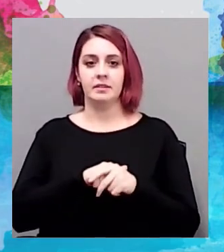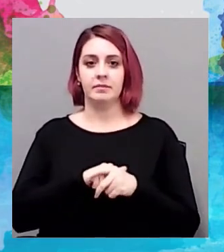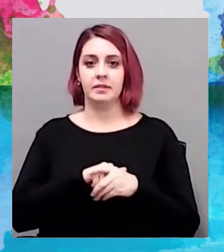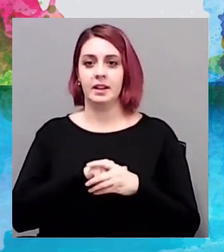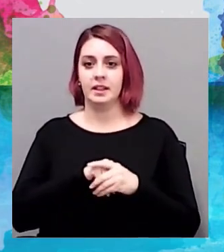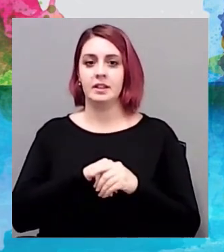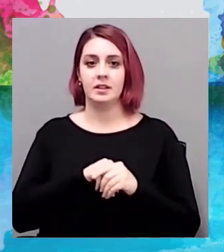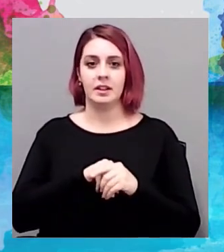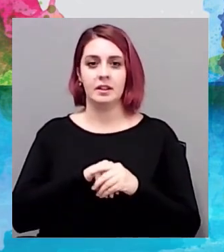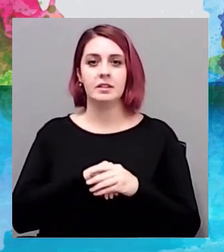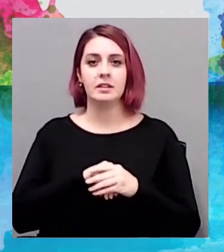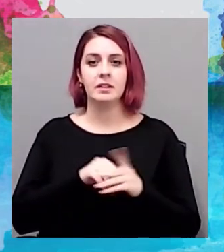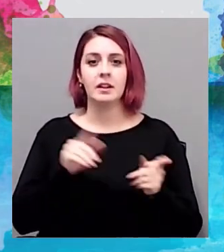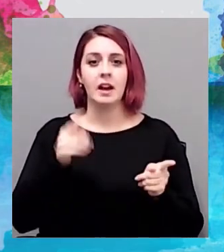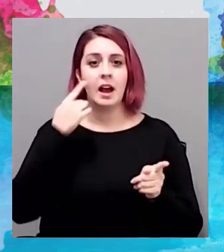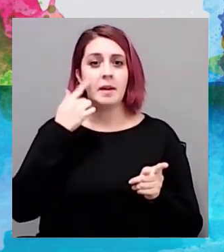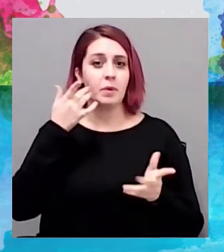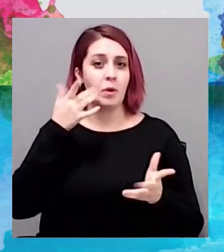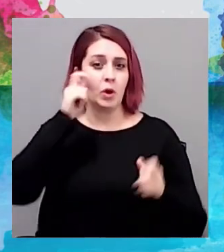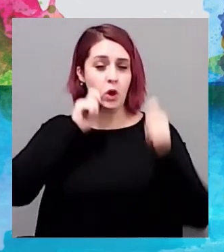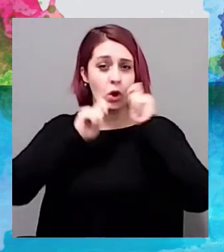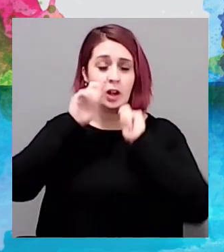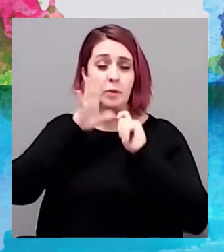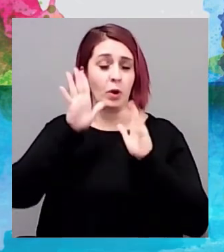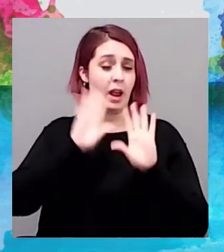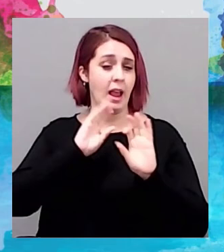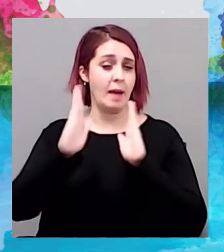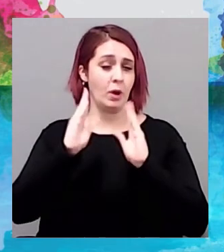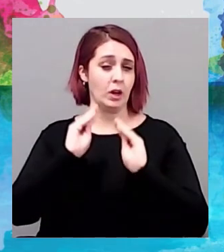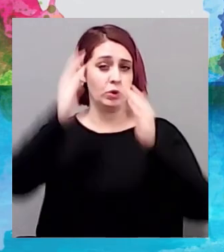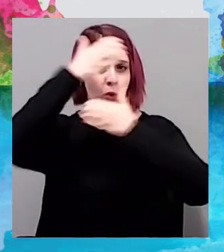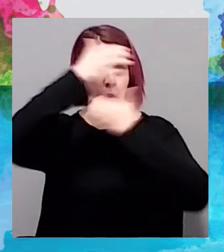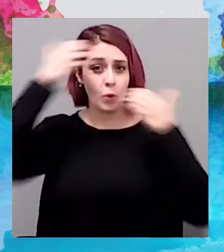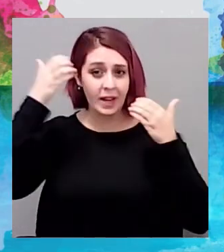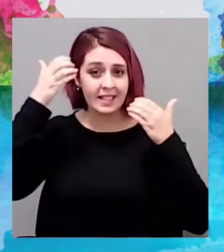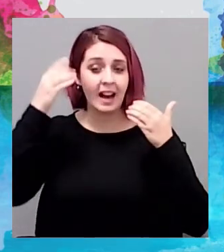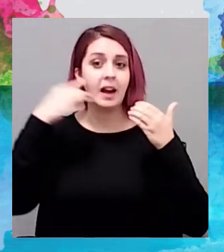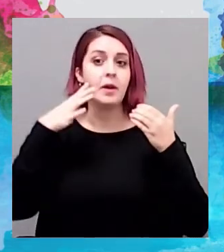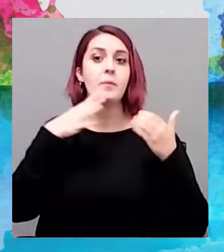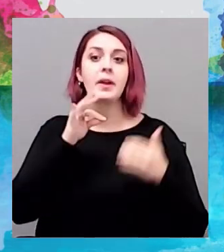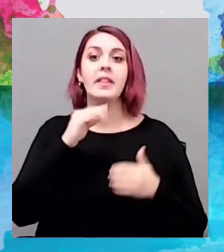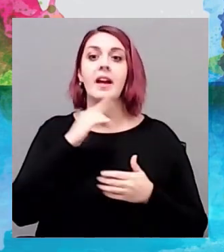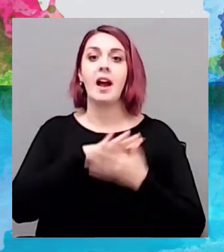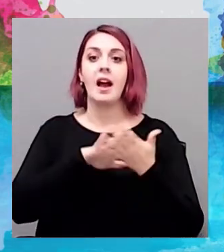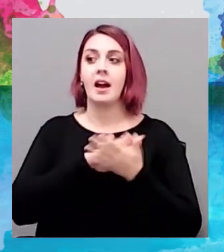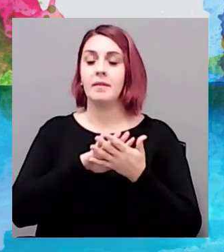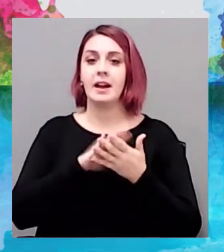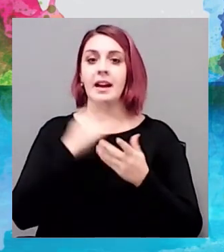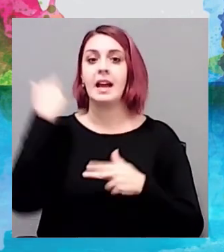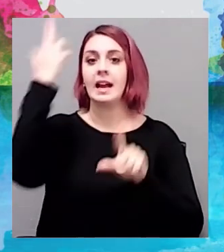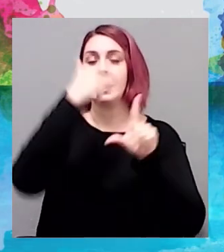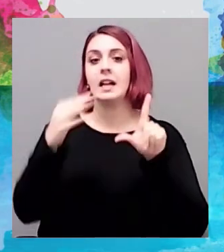En esta mujer llorando, ya de su época cubista, también podríamos decir que es el retrato de una mujer,